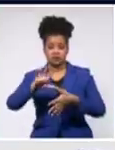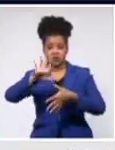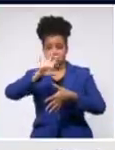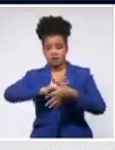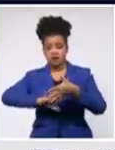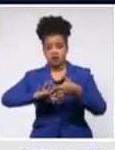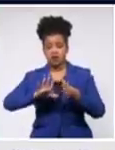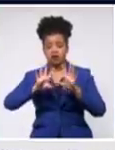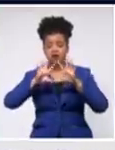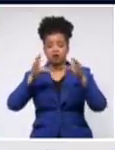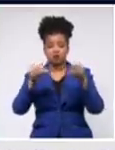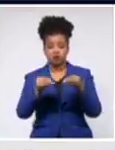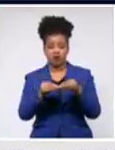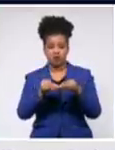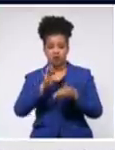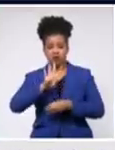el